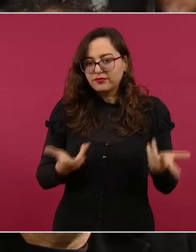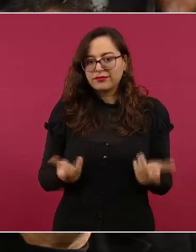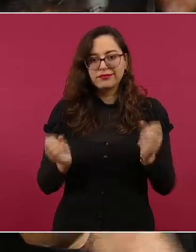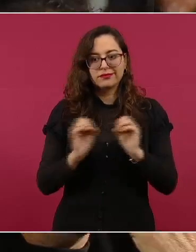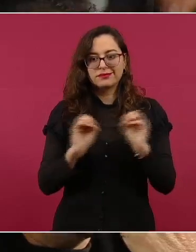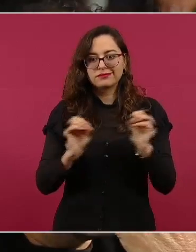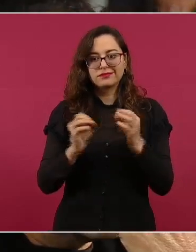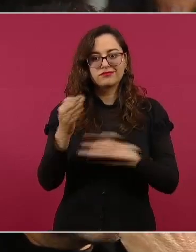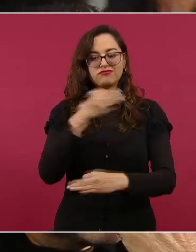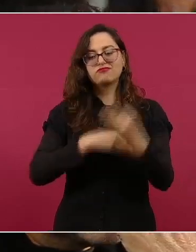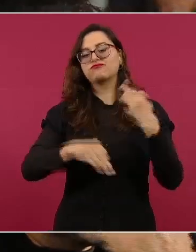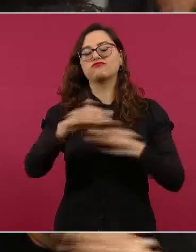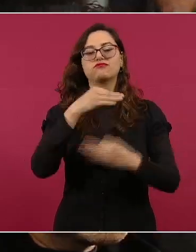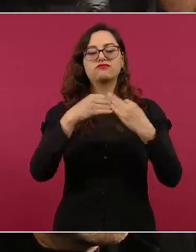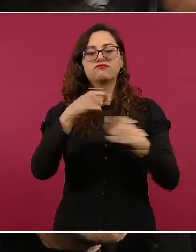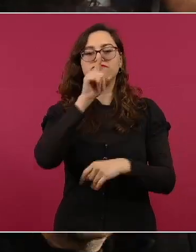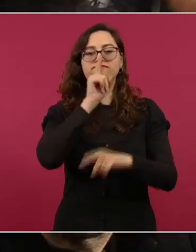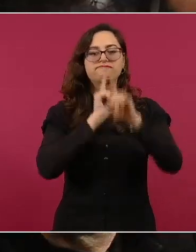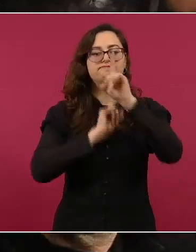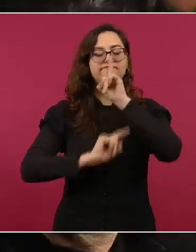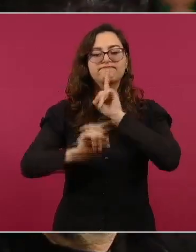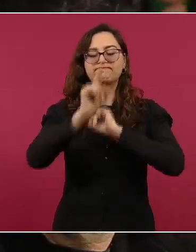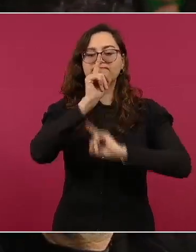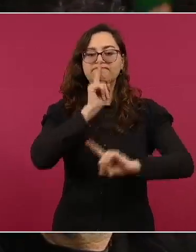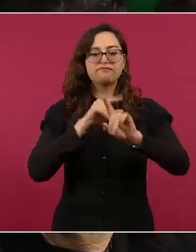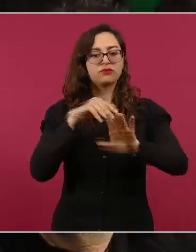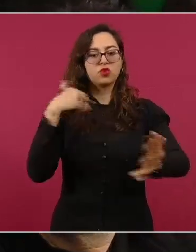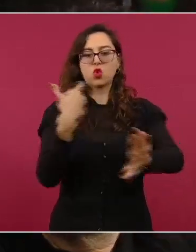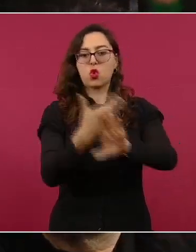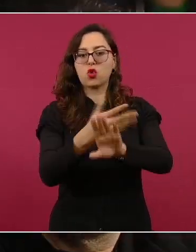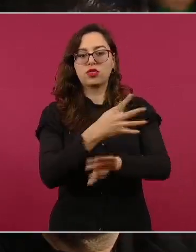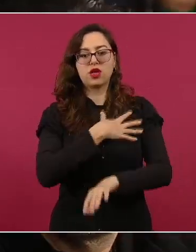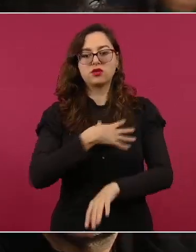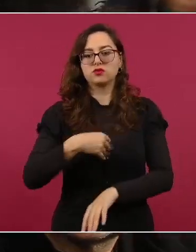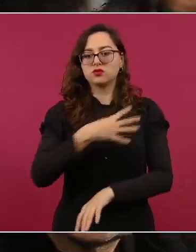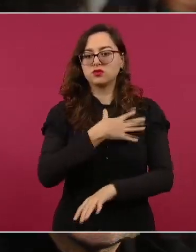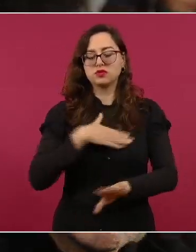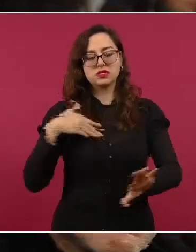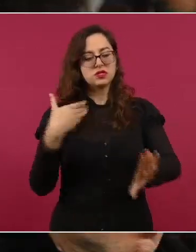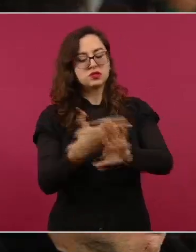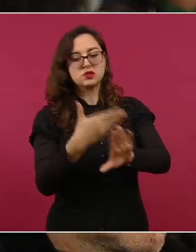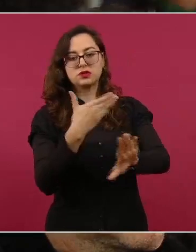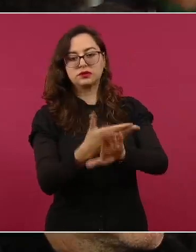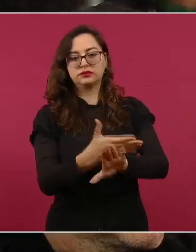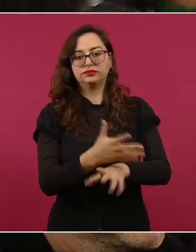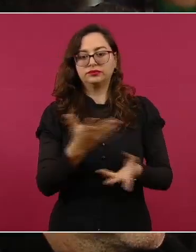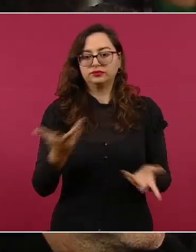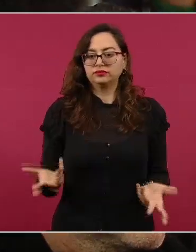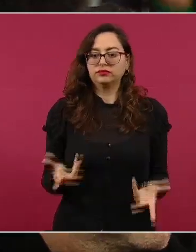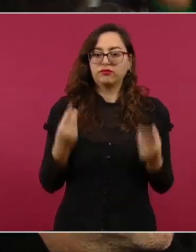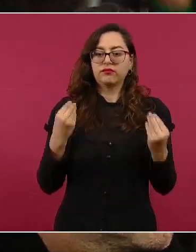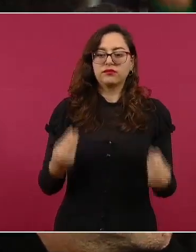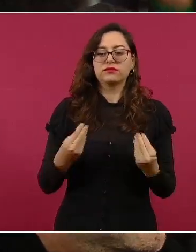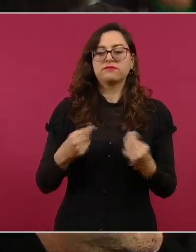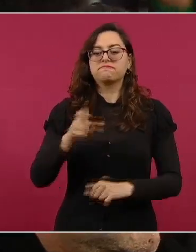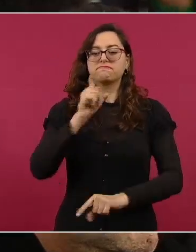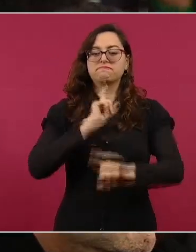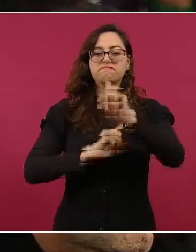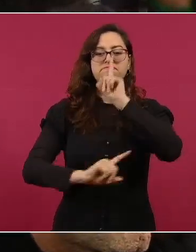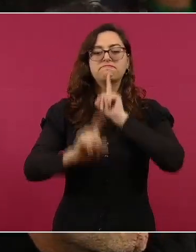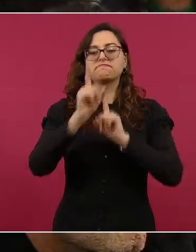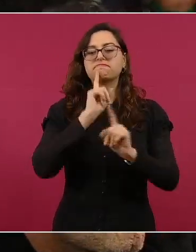de verdad y en lo que de lo que lo están culpando, y un océano de mentiras, por lo